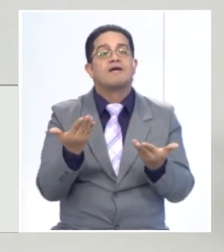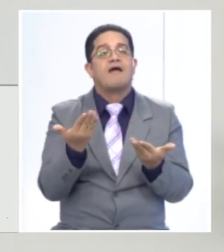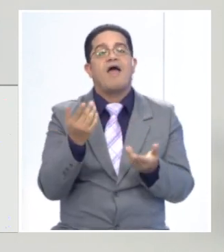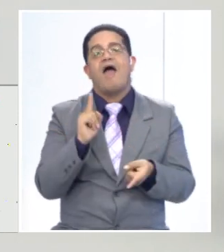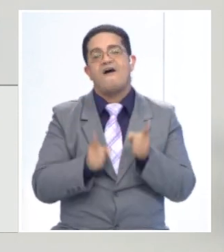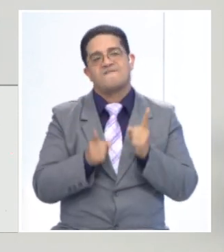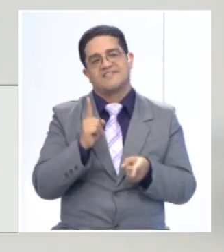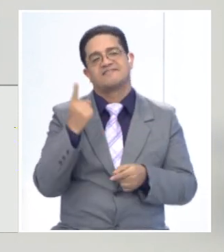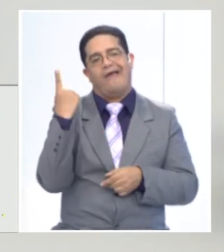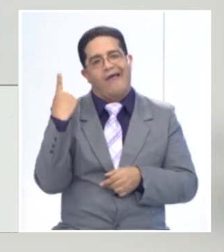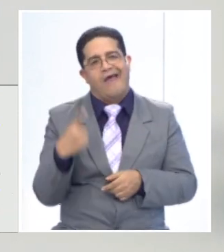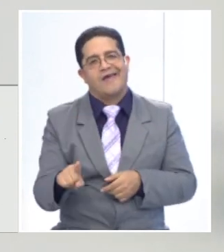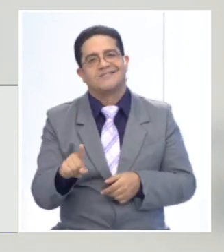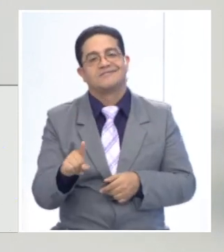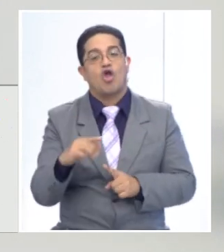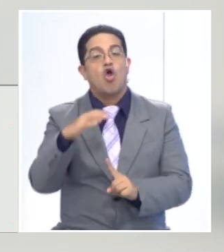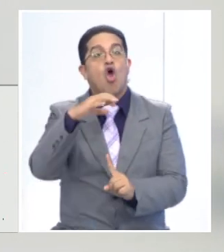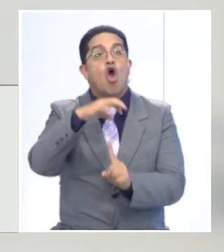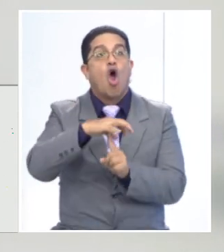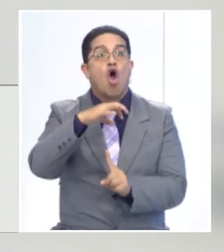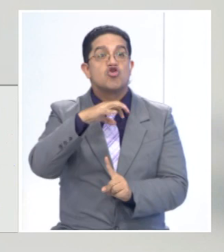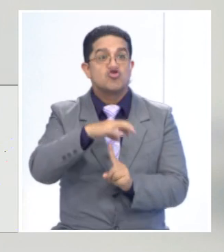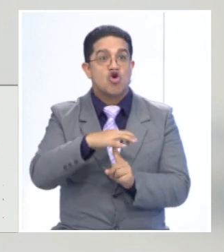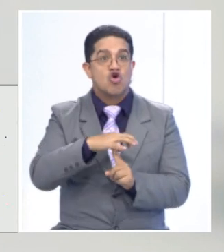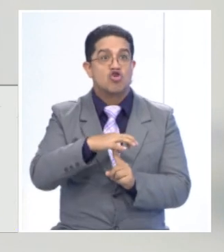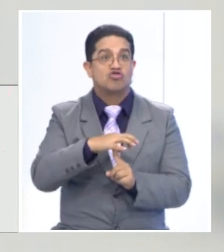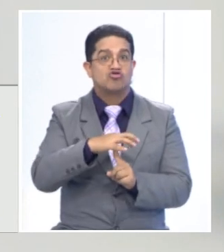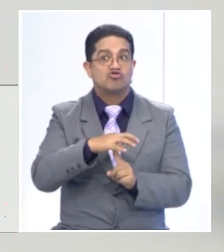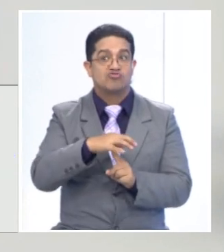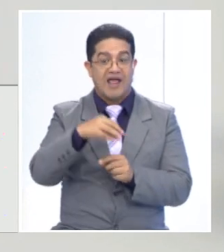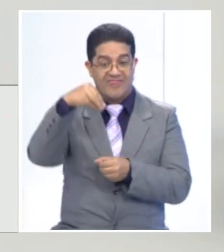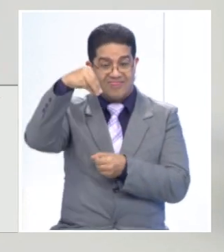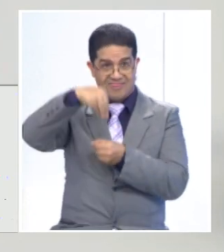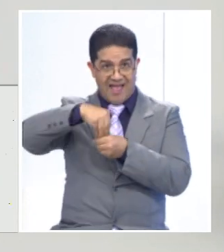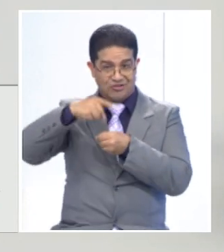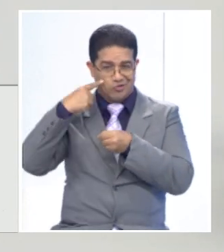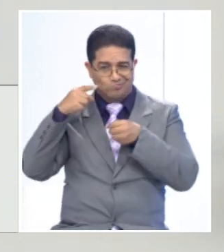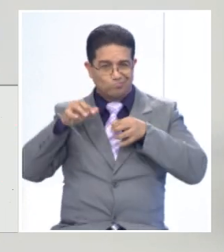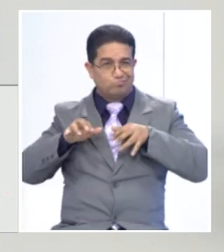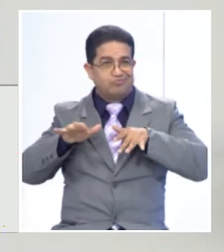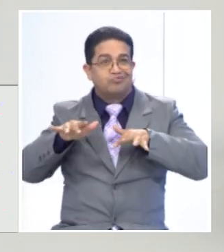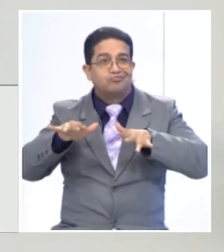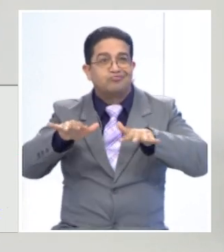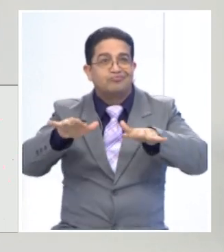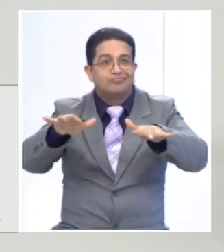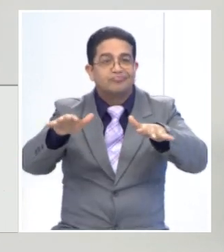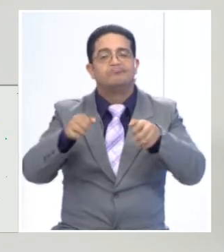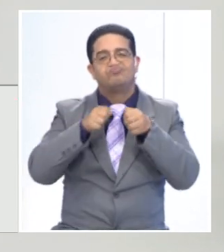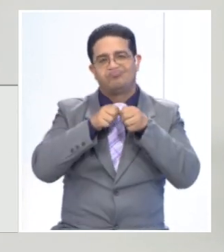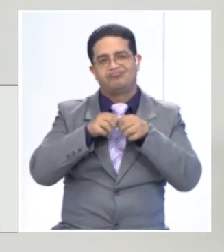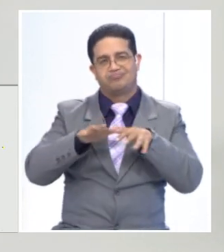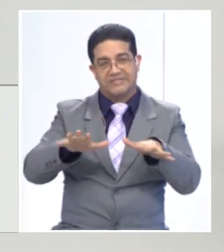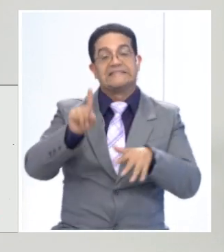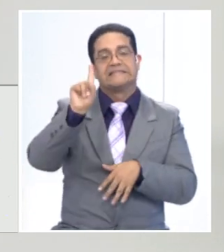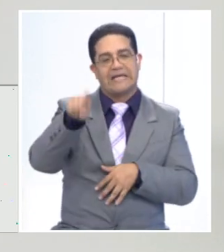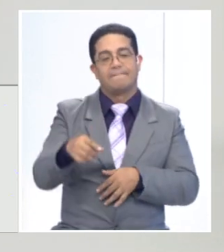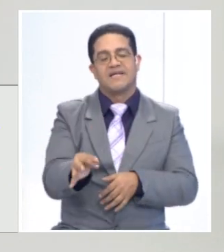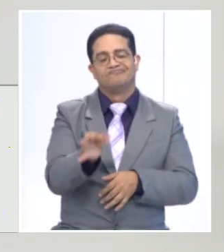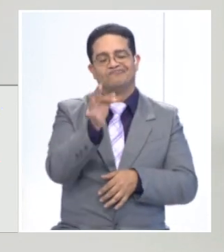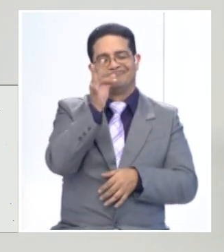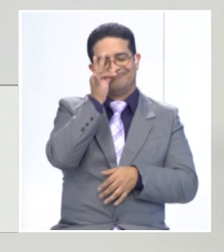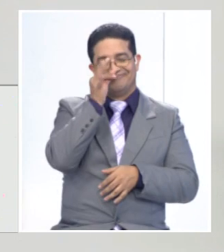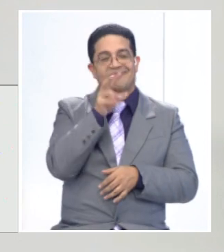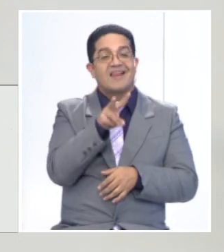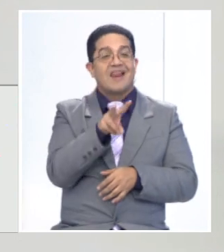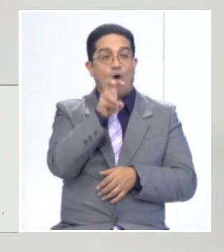veces tenemos inclusive hongos que pueden estar dentro de los ductos de aire acondicionado y los hongos también pueden producir neumonías